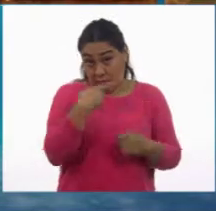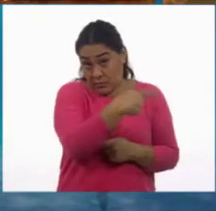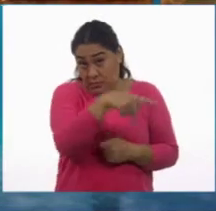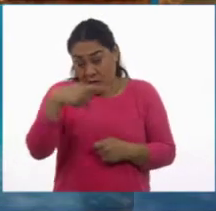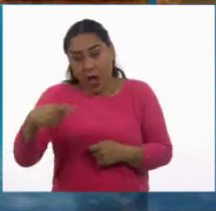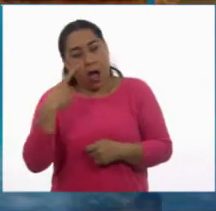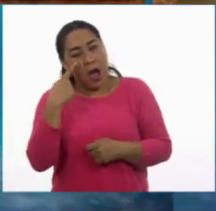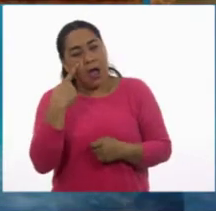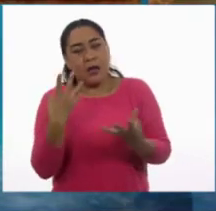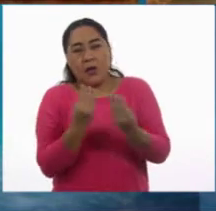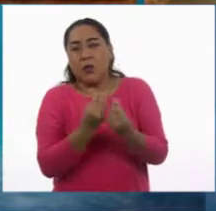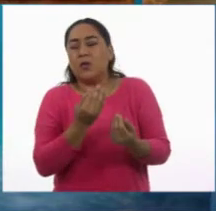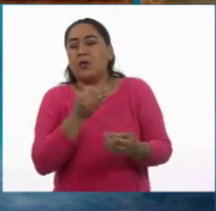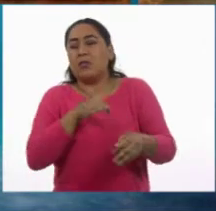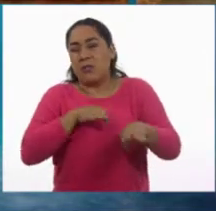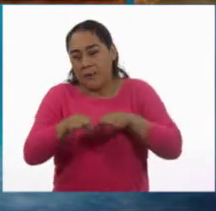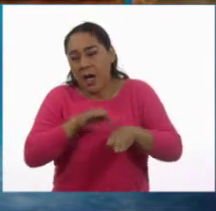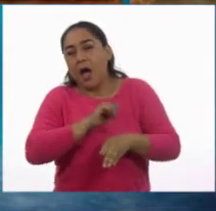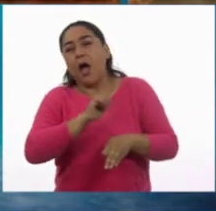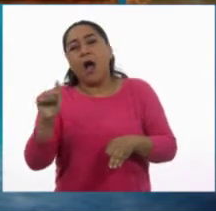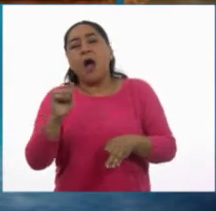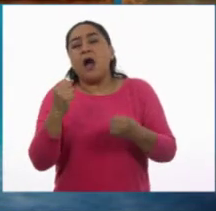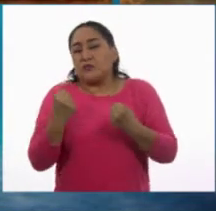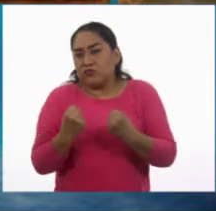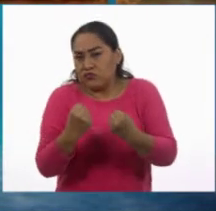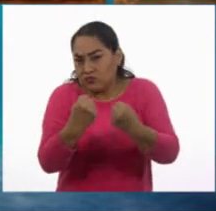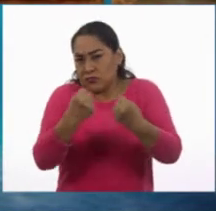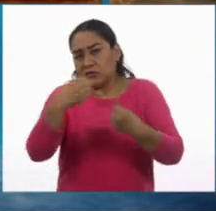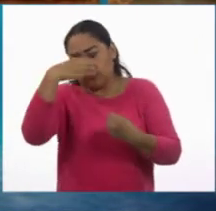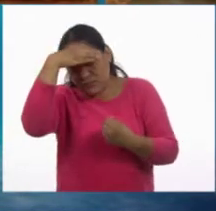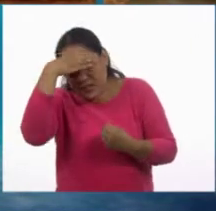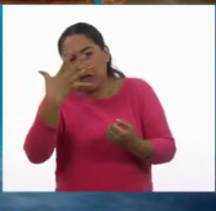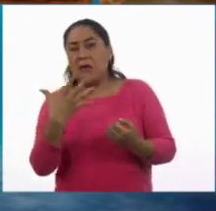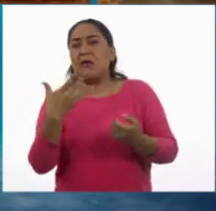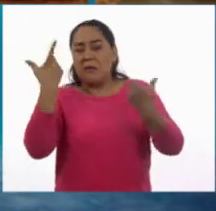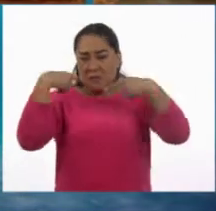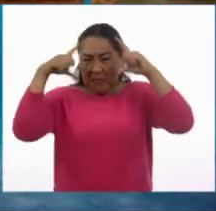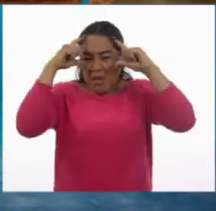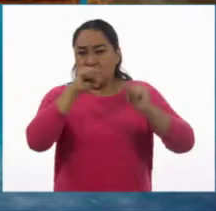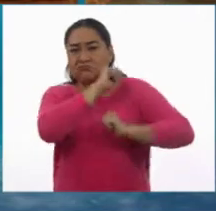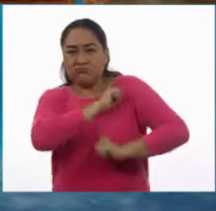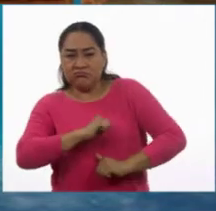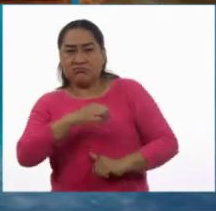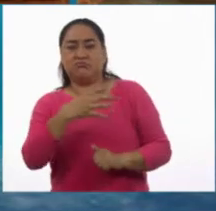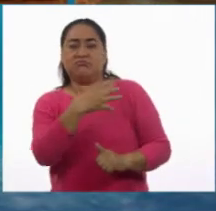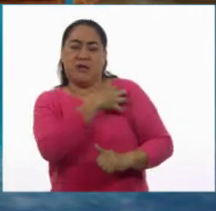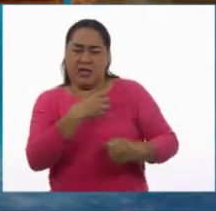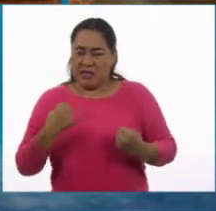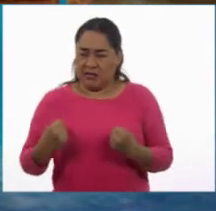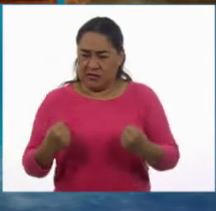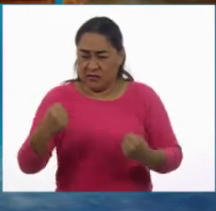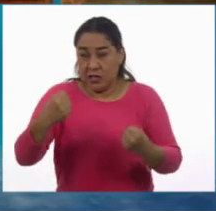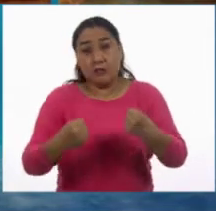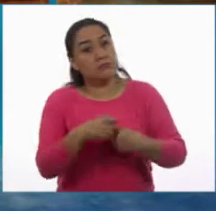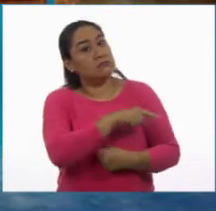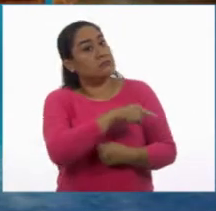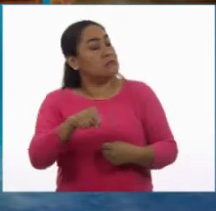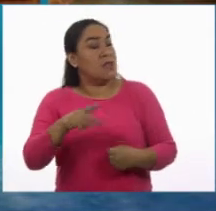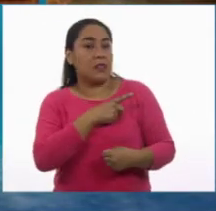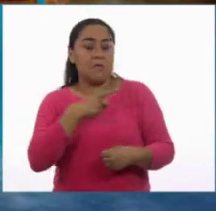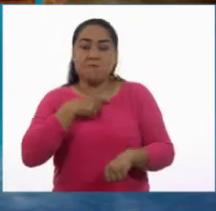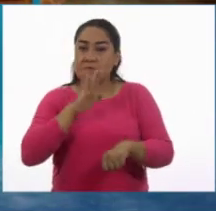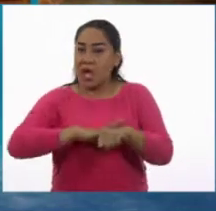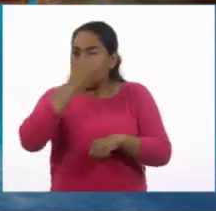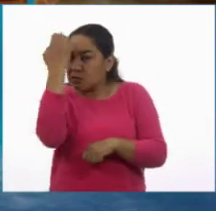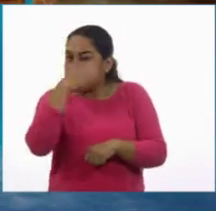como son los pilotos, los marineros, operadores de instrumentos, tienen que volverse expertos en el